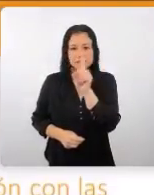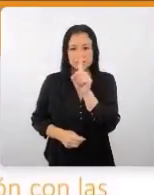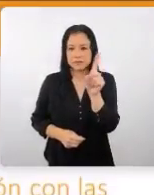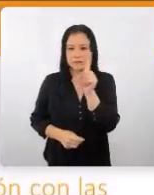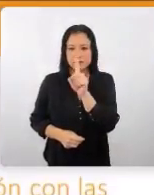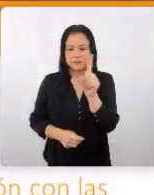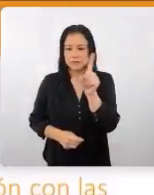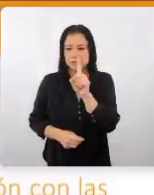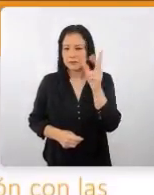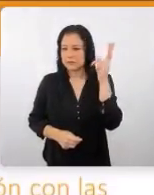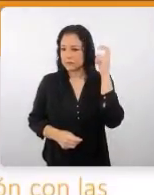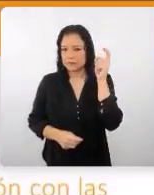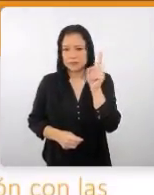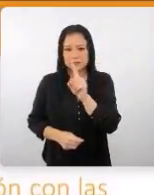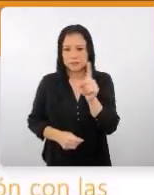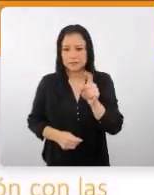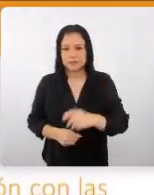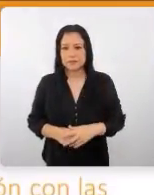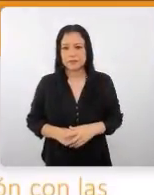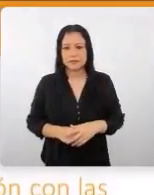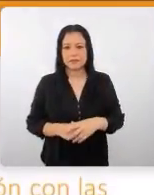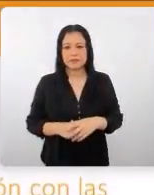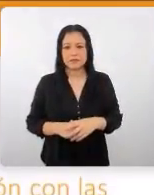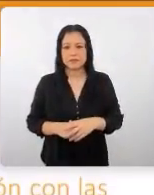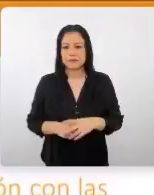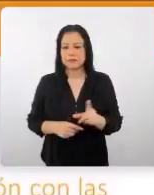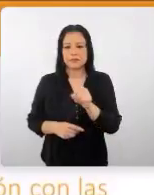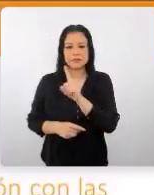Marisabel, no te logramos escuchar.